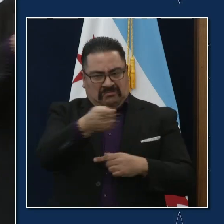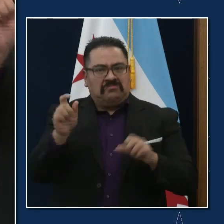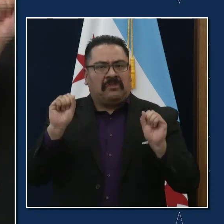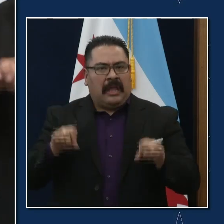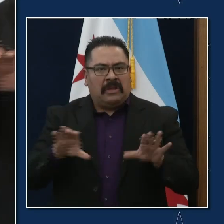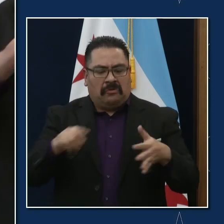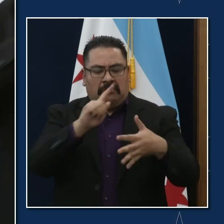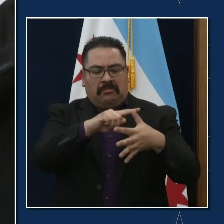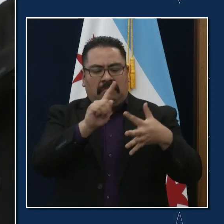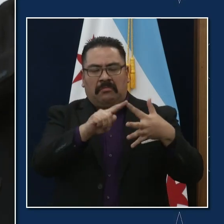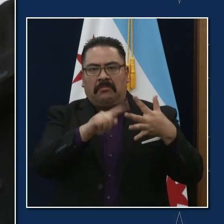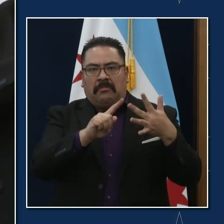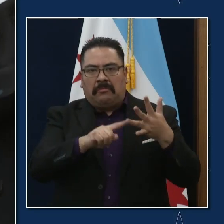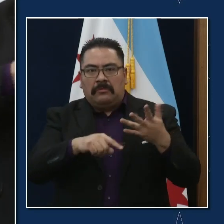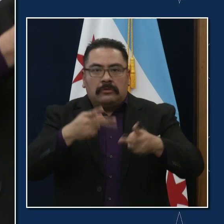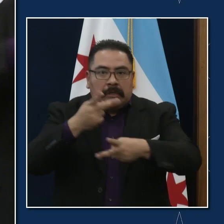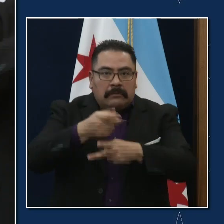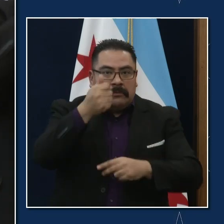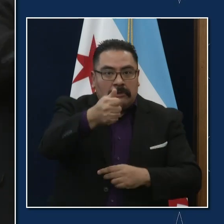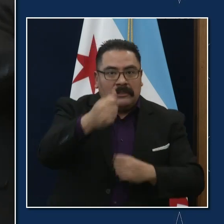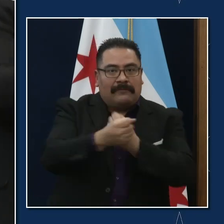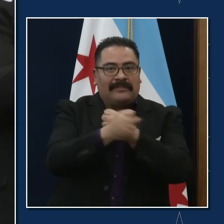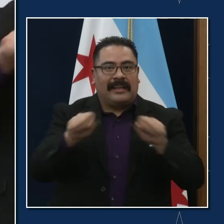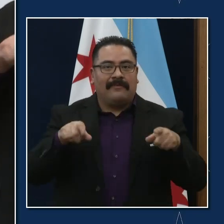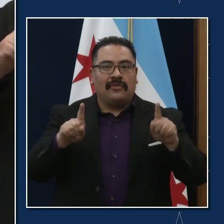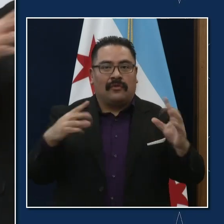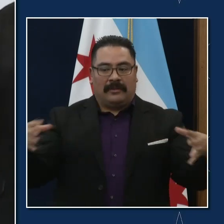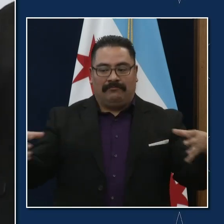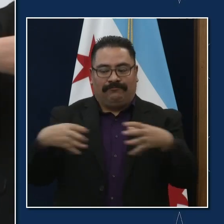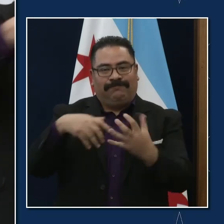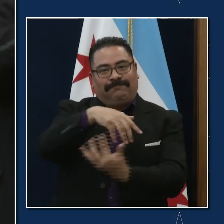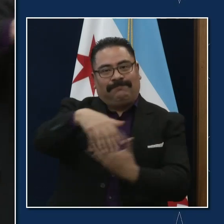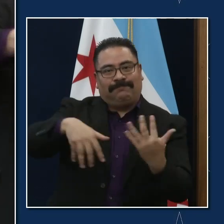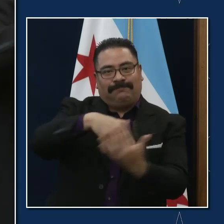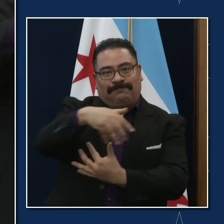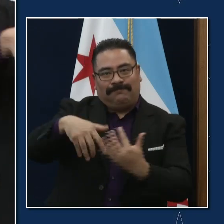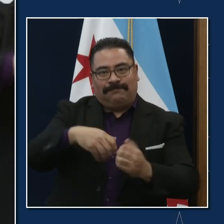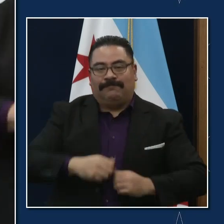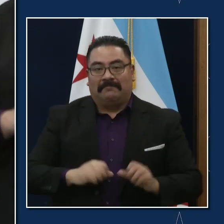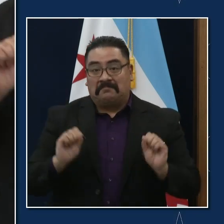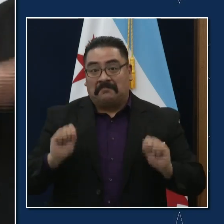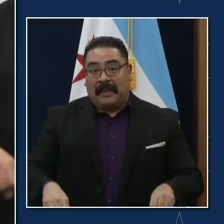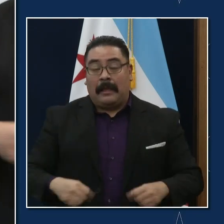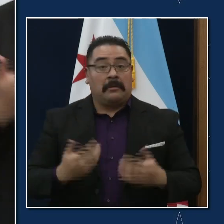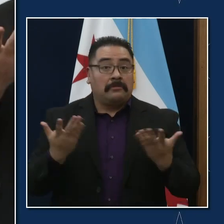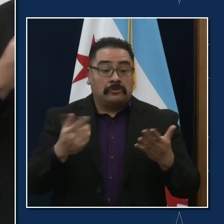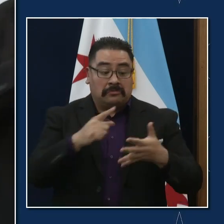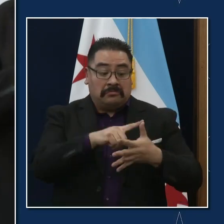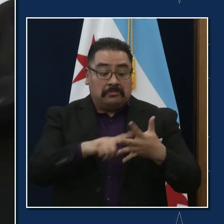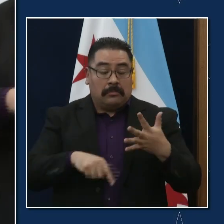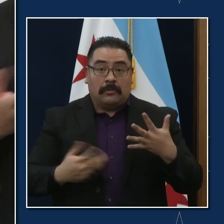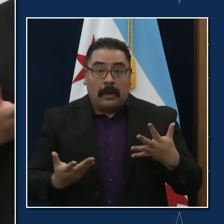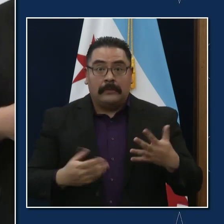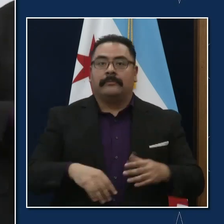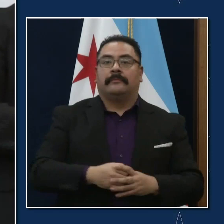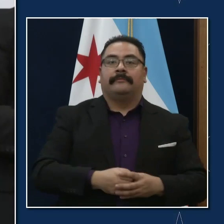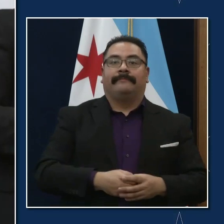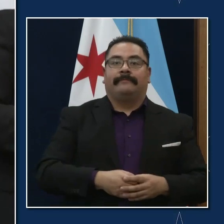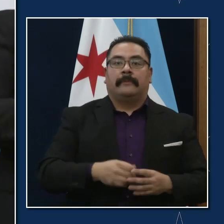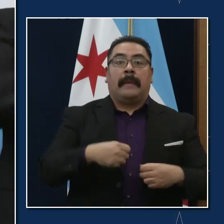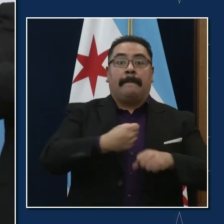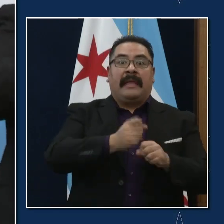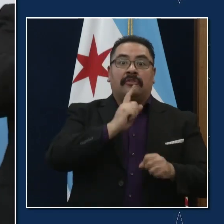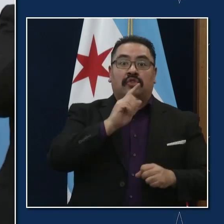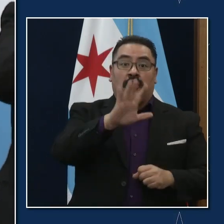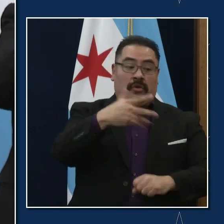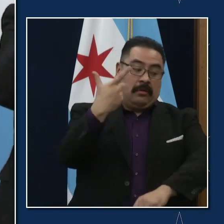tomar para mantenerse seguros durante las reuniones familiares y actividades festivas. Por ejemplo, manténgase al día